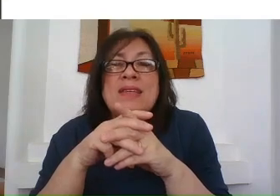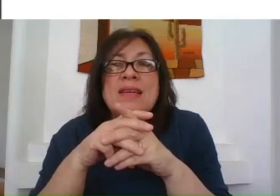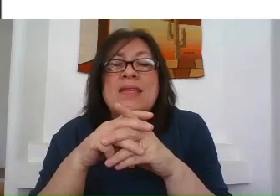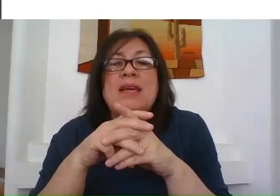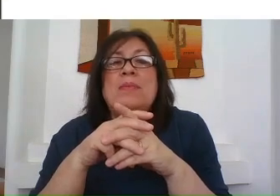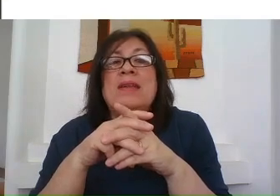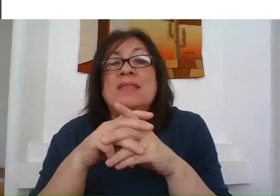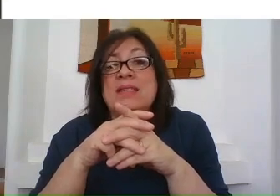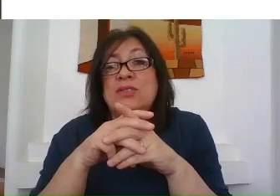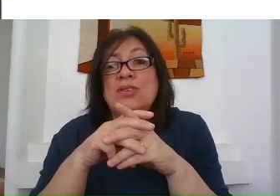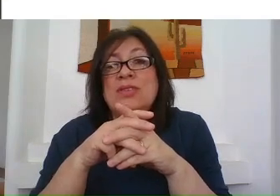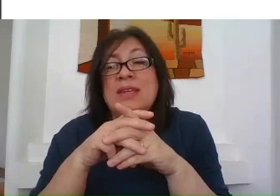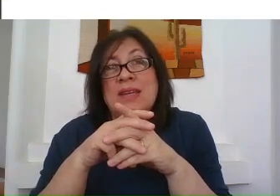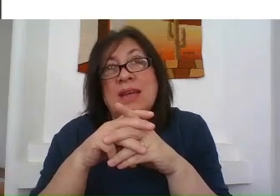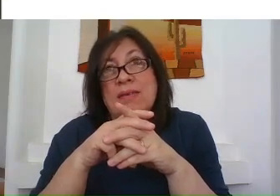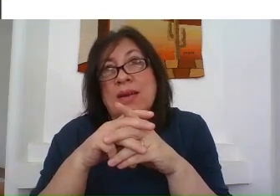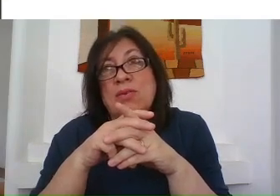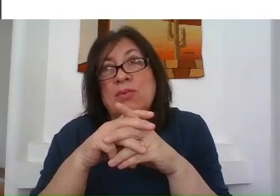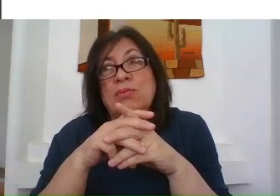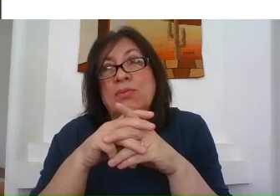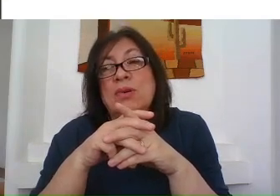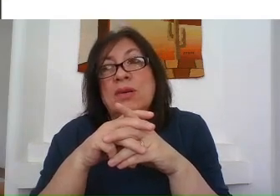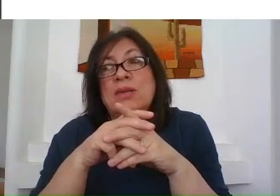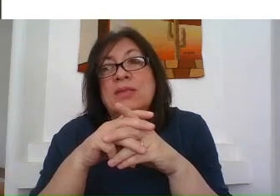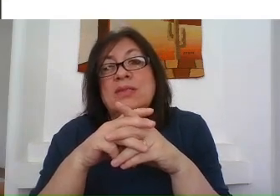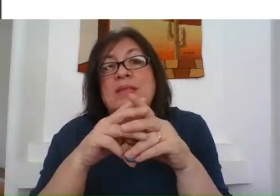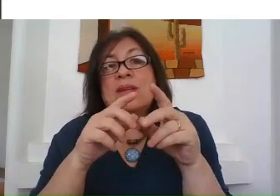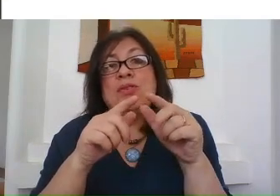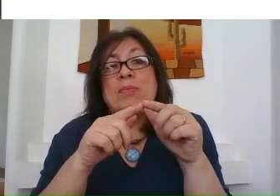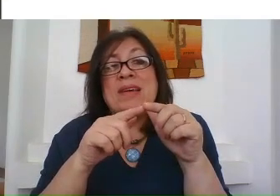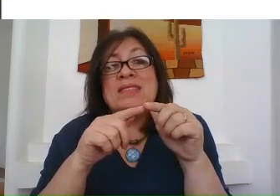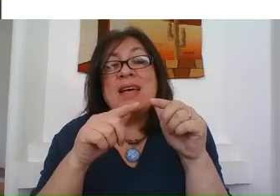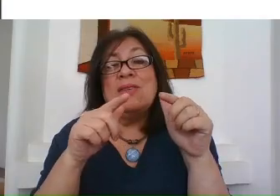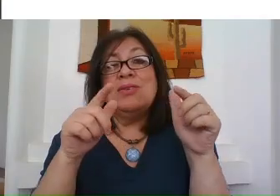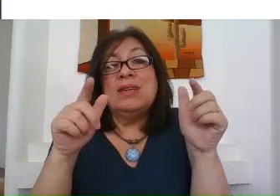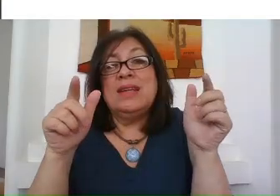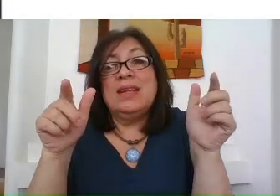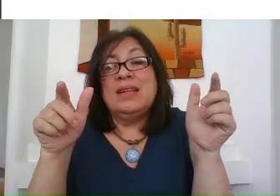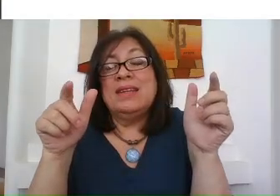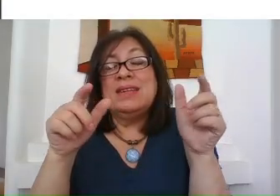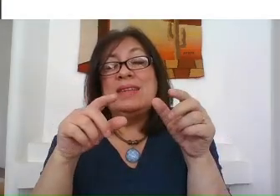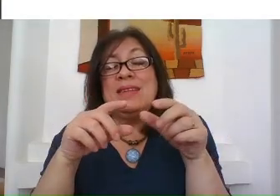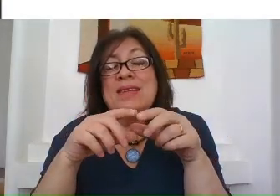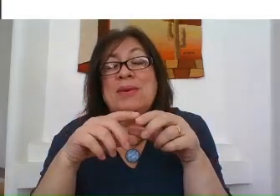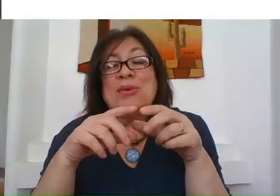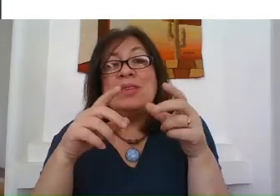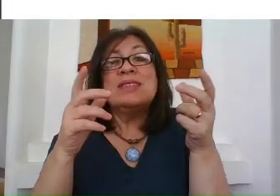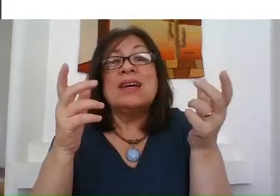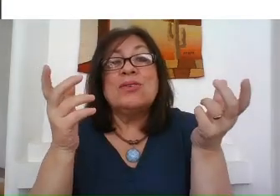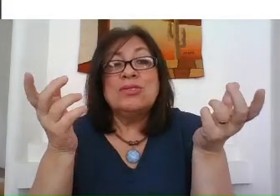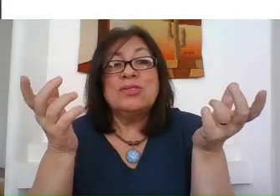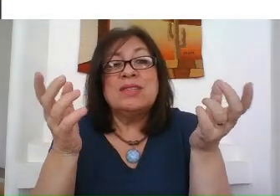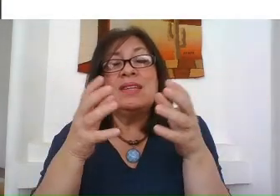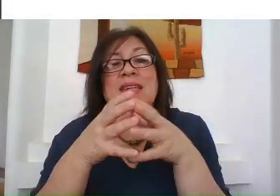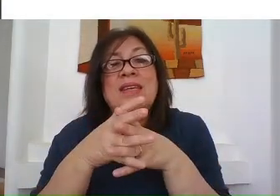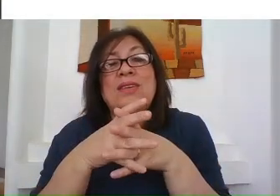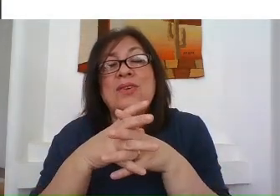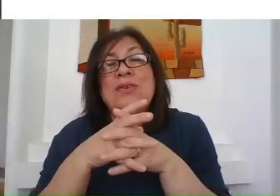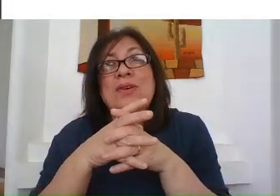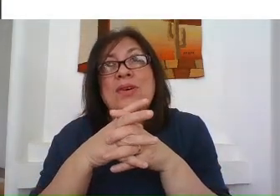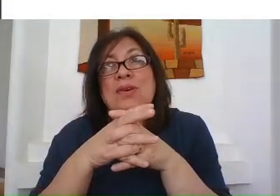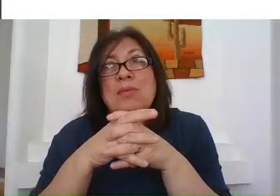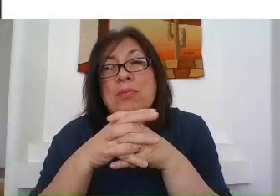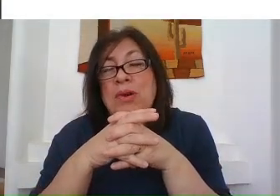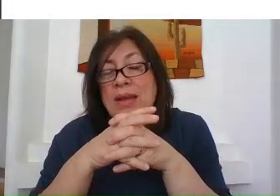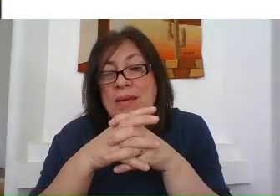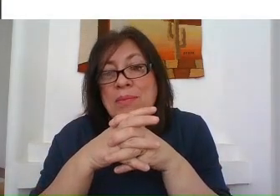a veces esa hiperextensión tiene que ver con cierto pasado en el neurodesarrollo de ese